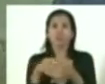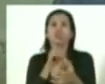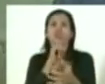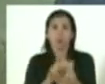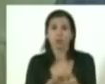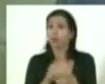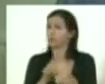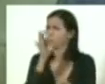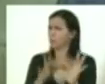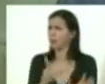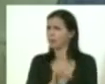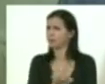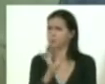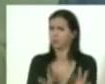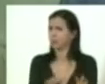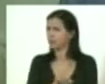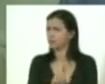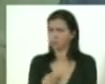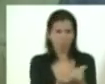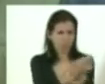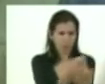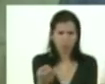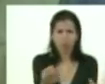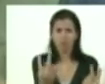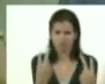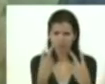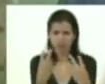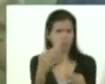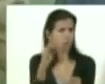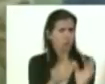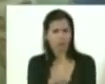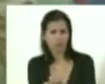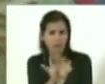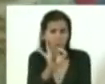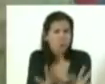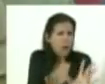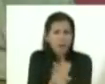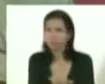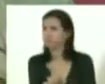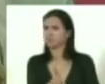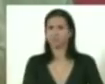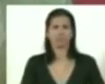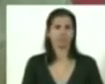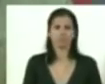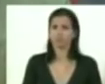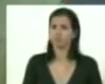No es casualidad, compatriotas, compatriotas, no es casualidad